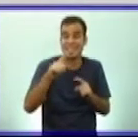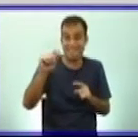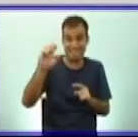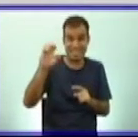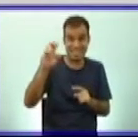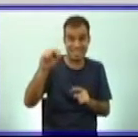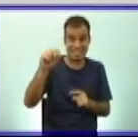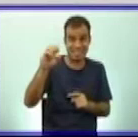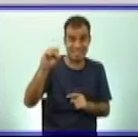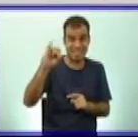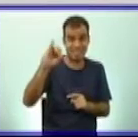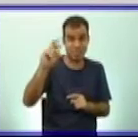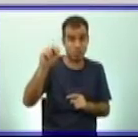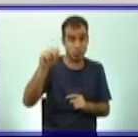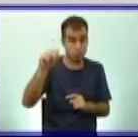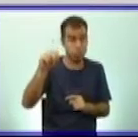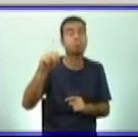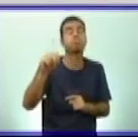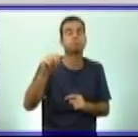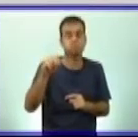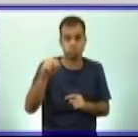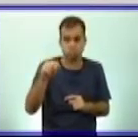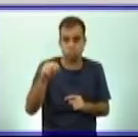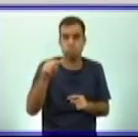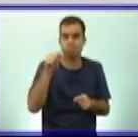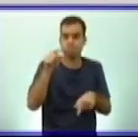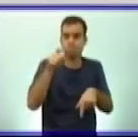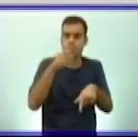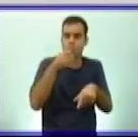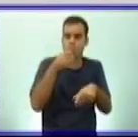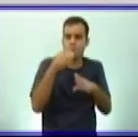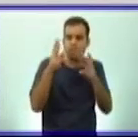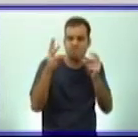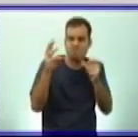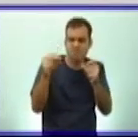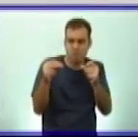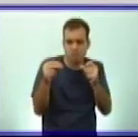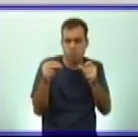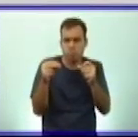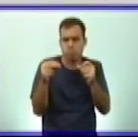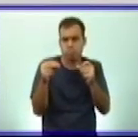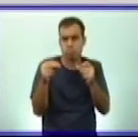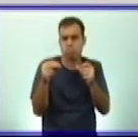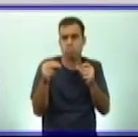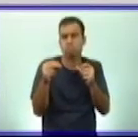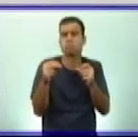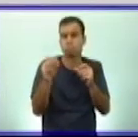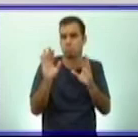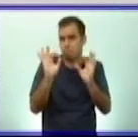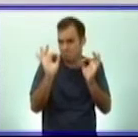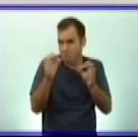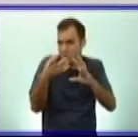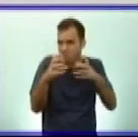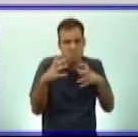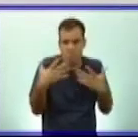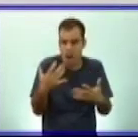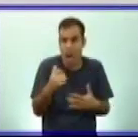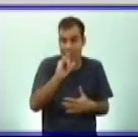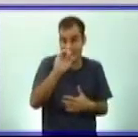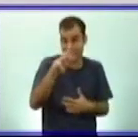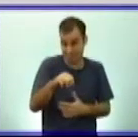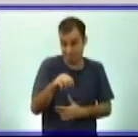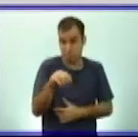usted puede determinar el valor de la amplitud máxima de la corriente estableciendo esta